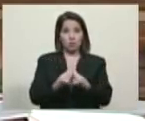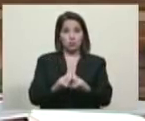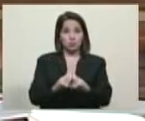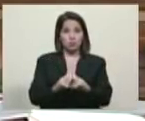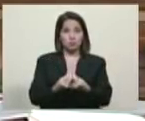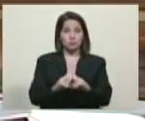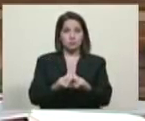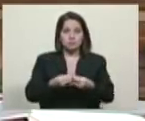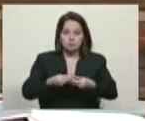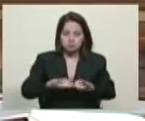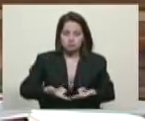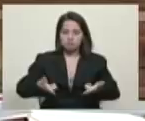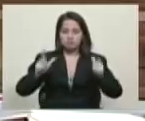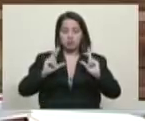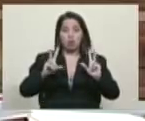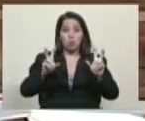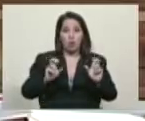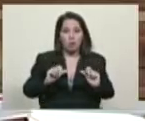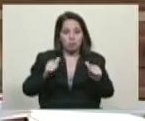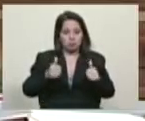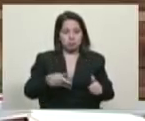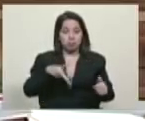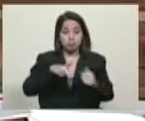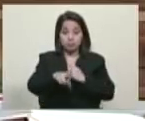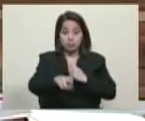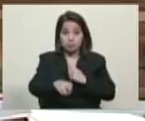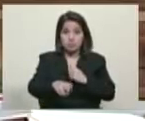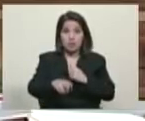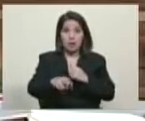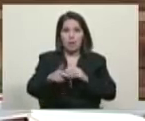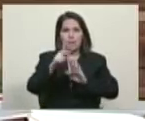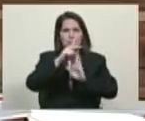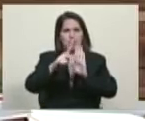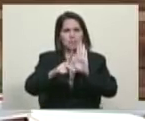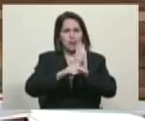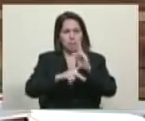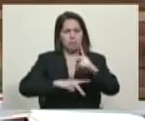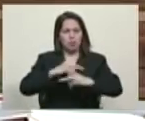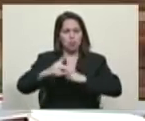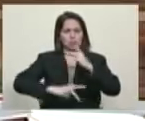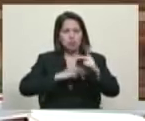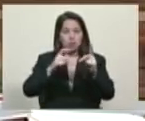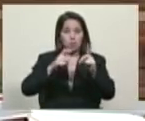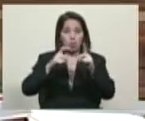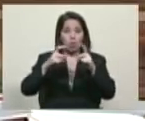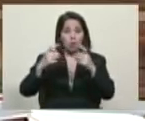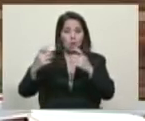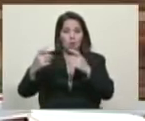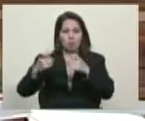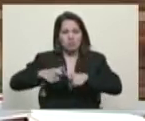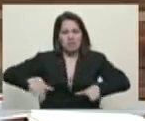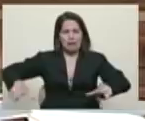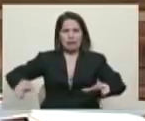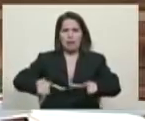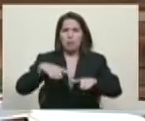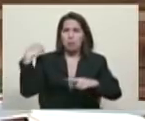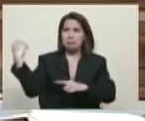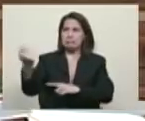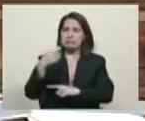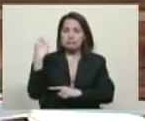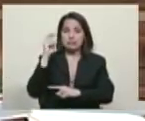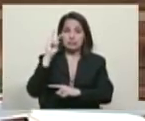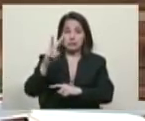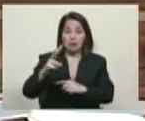que inauguremos conjuntamente en el plan productivo del campo una planta de cereales allá en